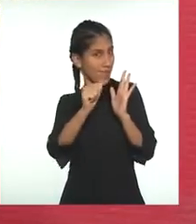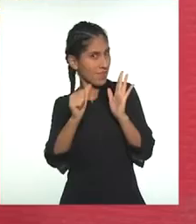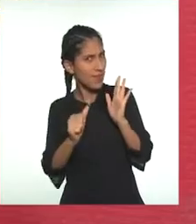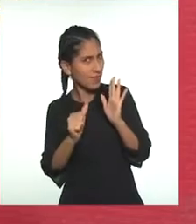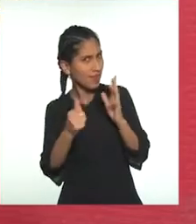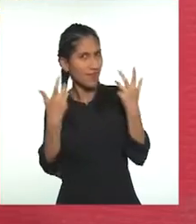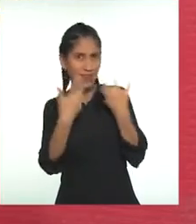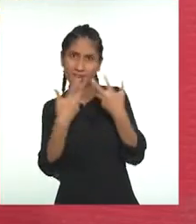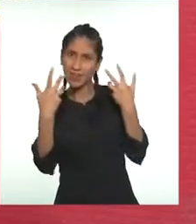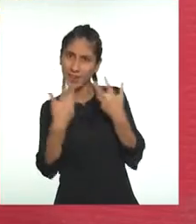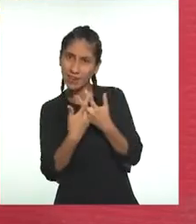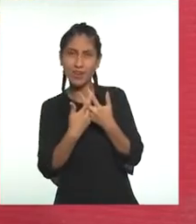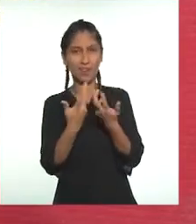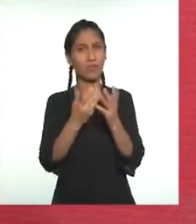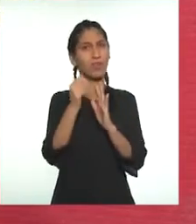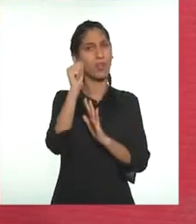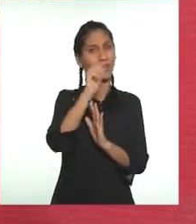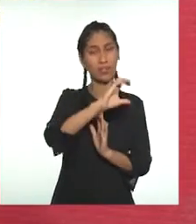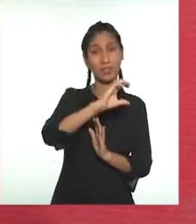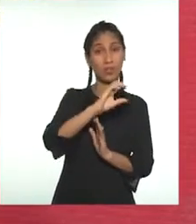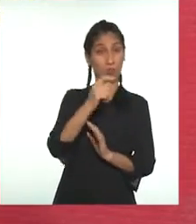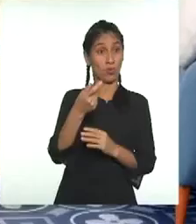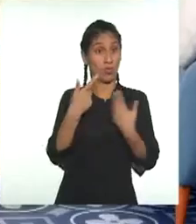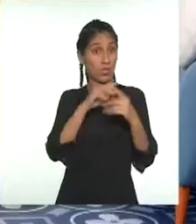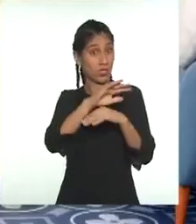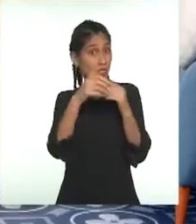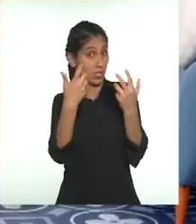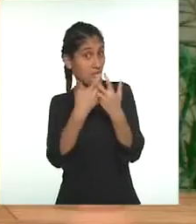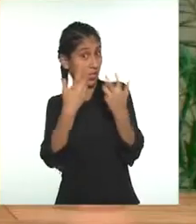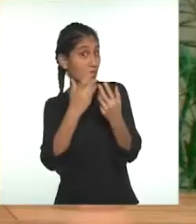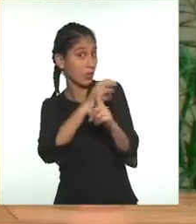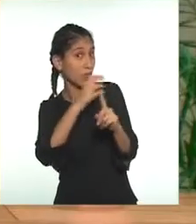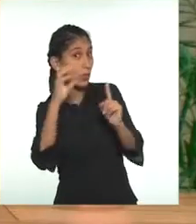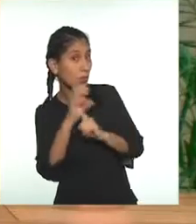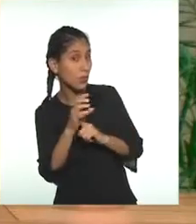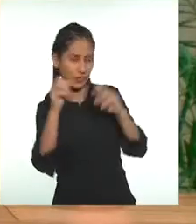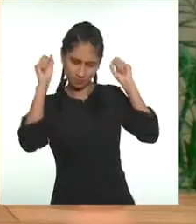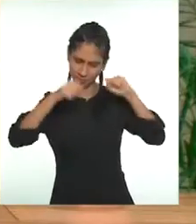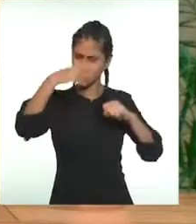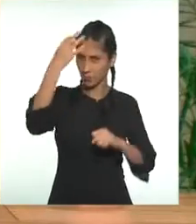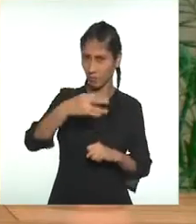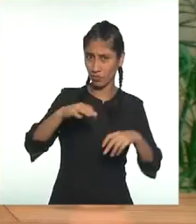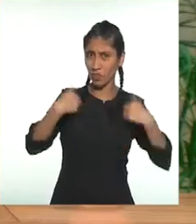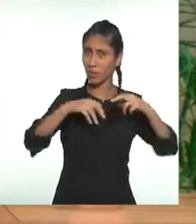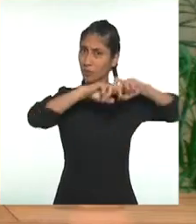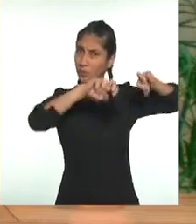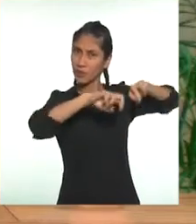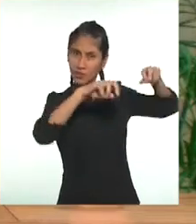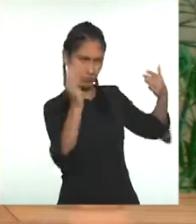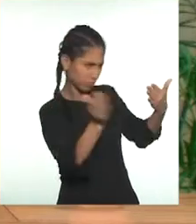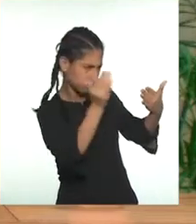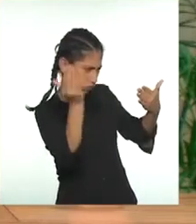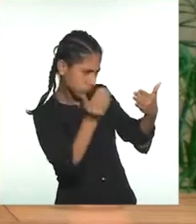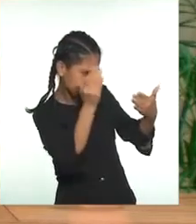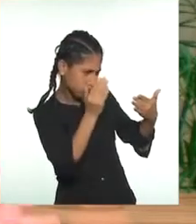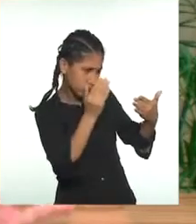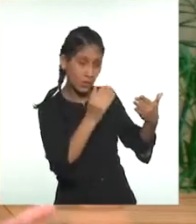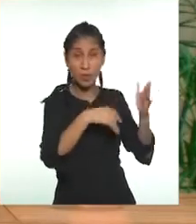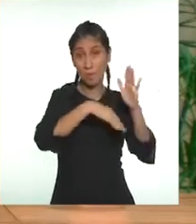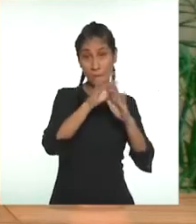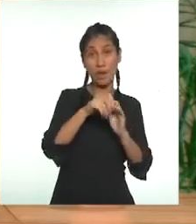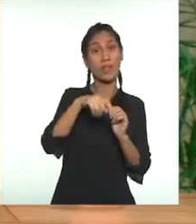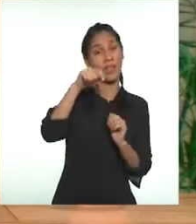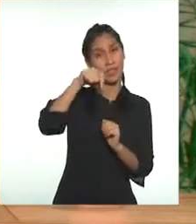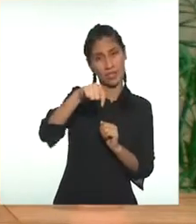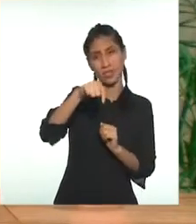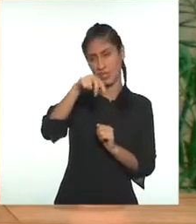bonita que encontramos, por ejemplo. Es una manifestación cultural. Es verdad. ¿Crees que podamos investigar un poco más sobre estos 200 años de la